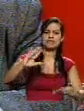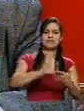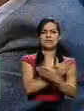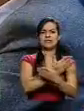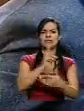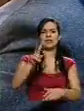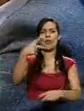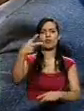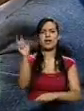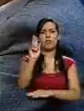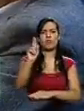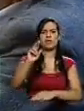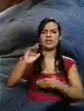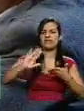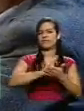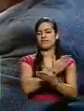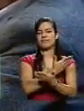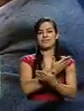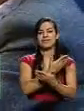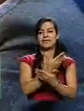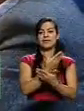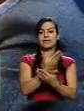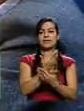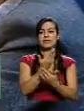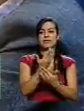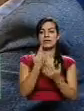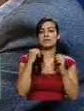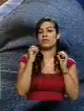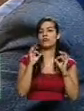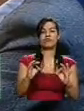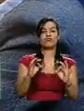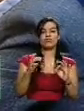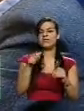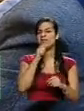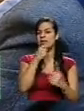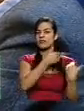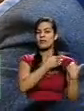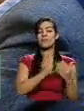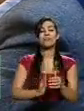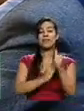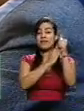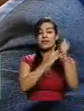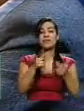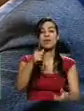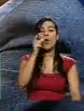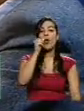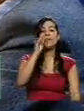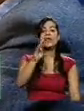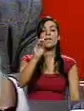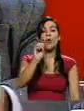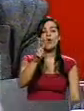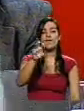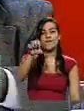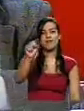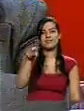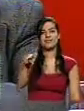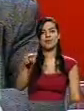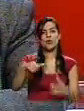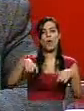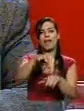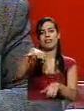con la Segunda República. Esa rebelión viene liderizada desde los Llanos por José Tomás Boves. Entonces, si